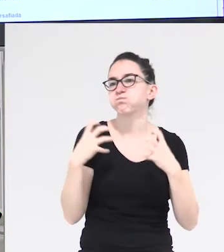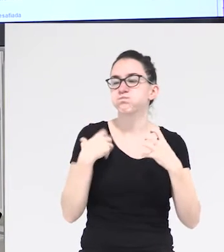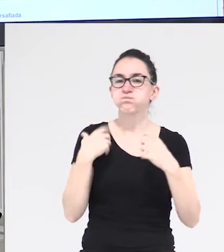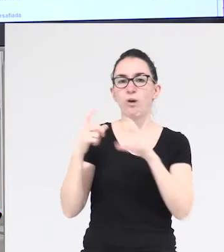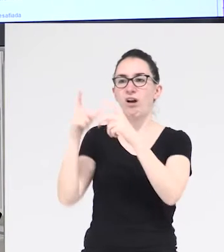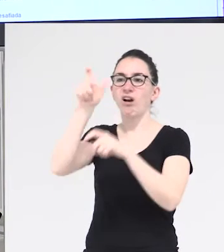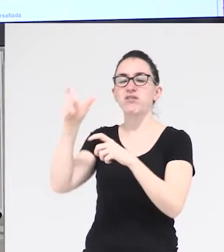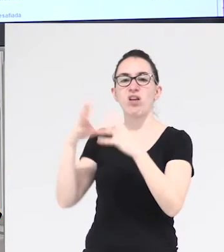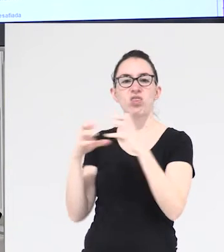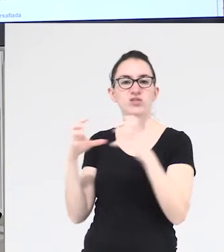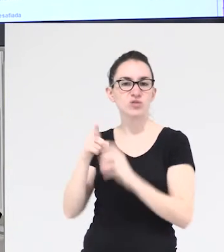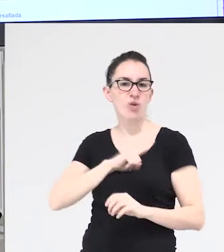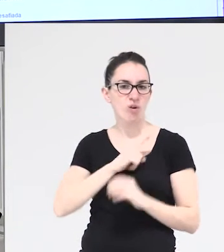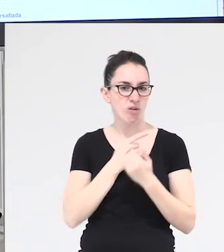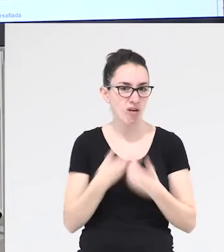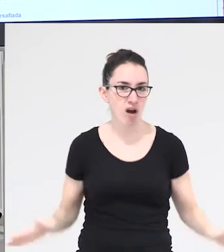indeseable, imposible